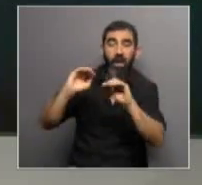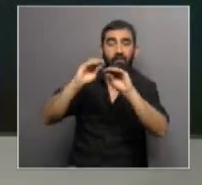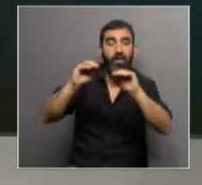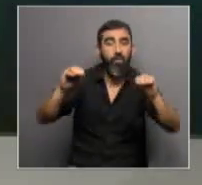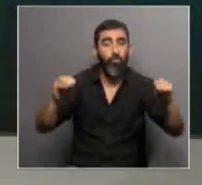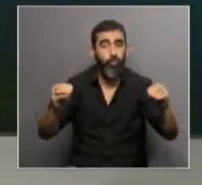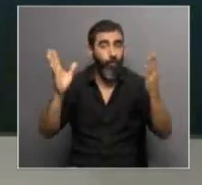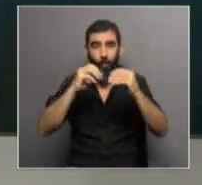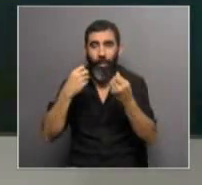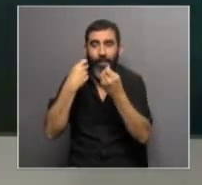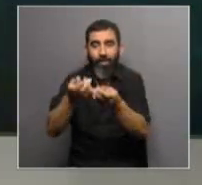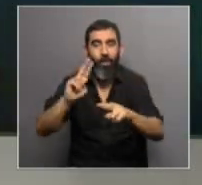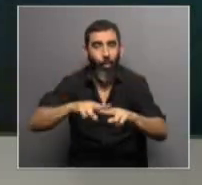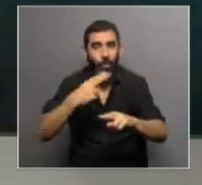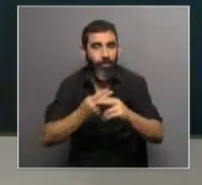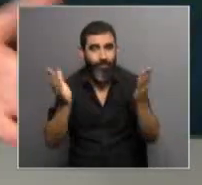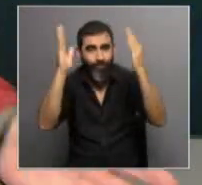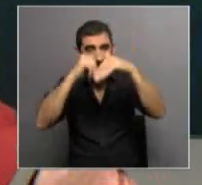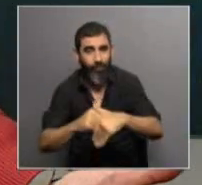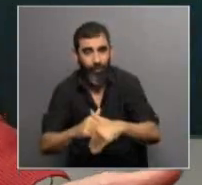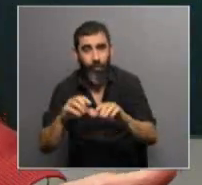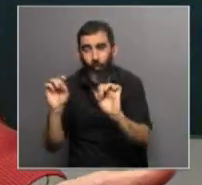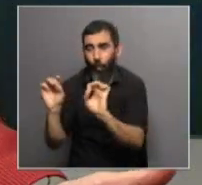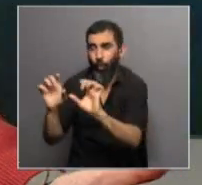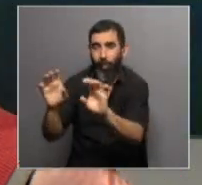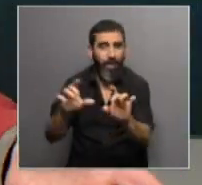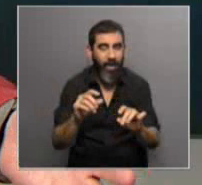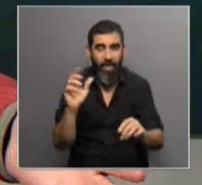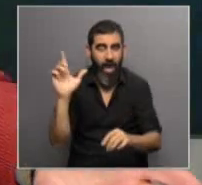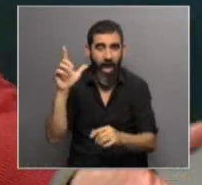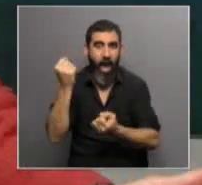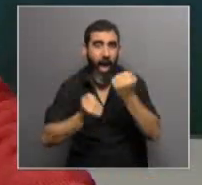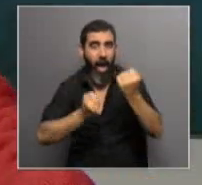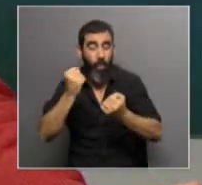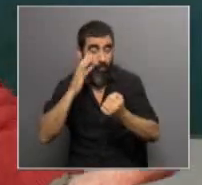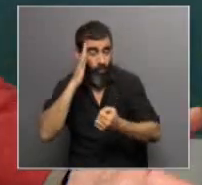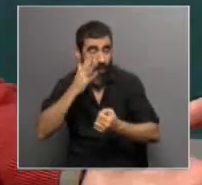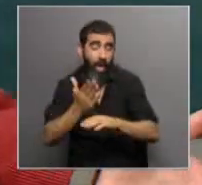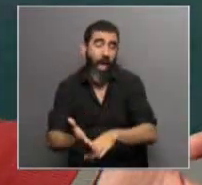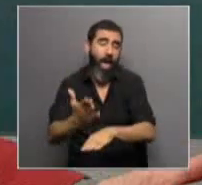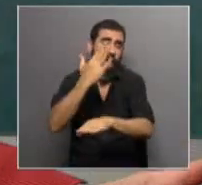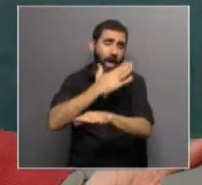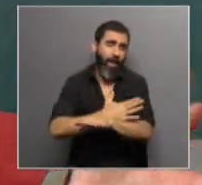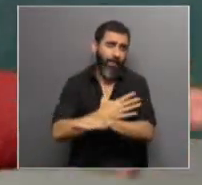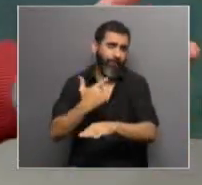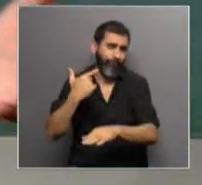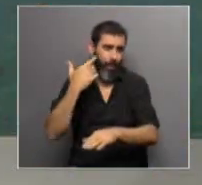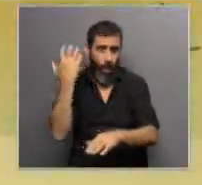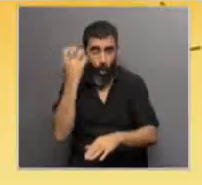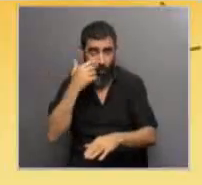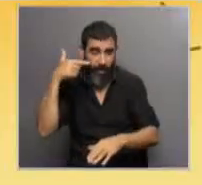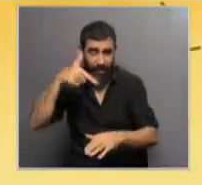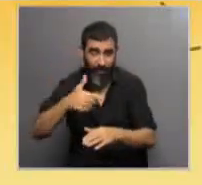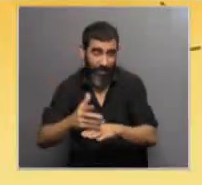porque no se puede volver a la playa y una arena que ya quedó contaminada por los autómatas que se usaba tetraetilo de plomo no en la nafta